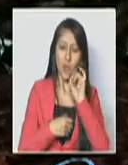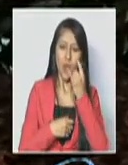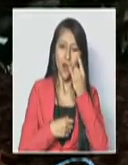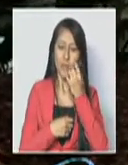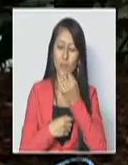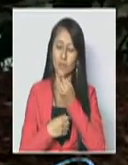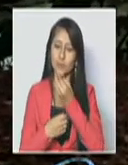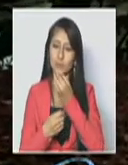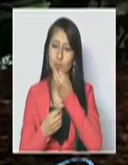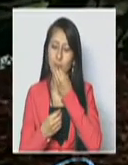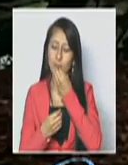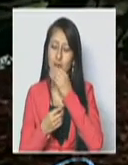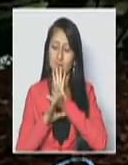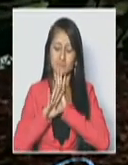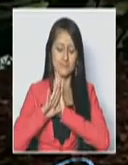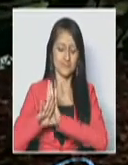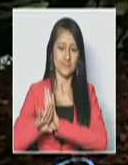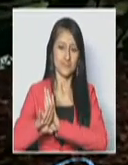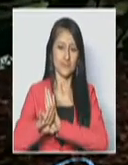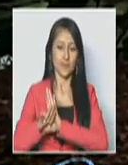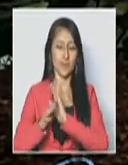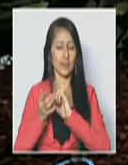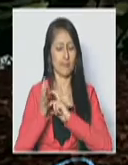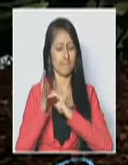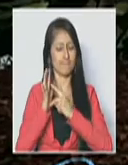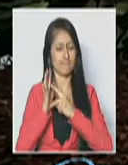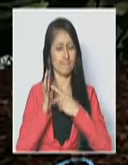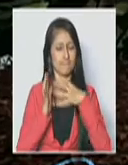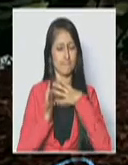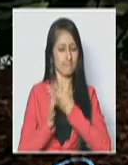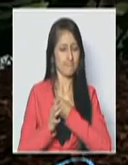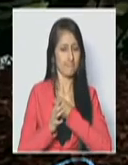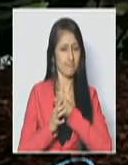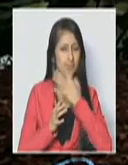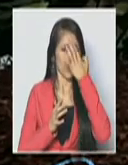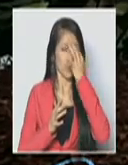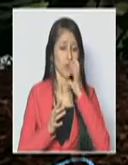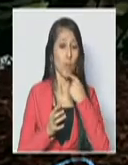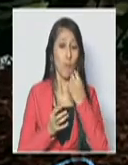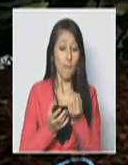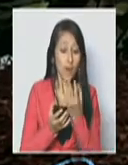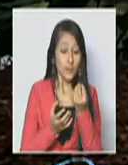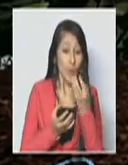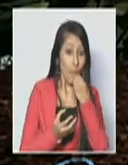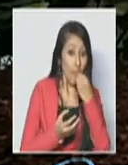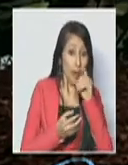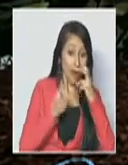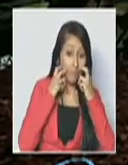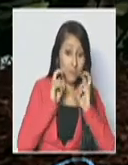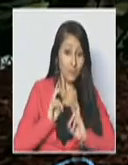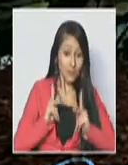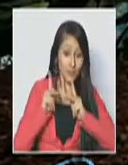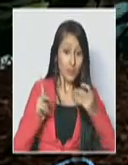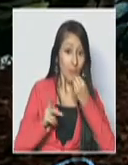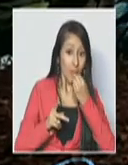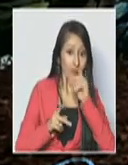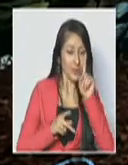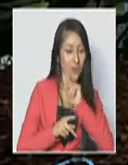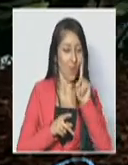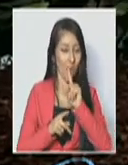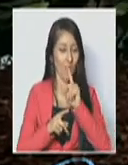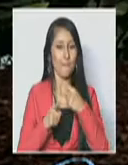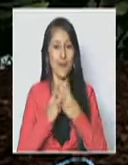uno diría no es lógico que nosotros hiciéramos esto no que tú comamos pasto pero si comer frutas